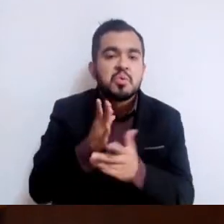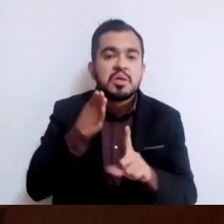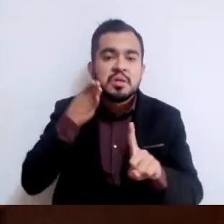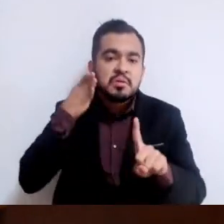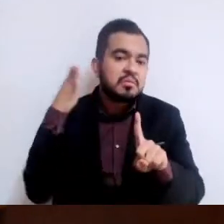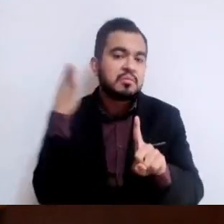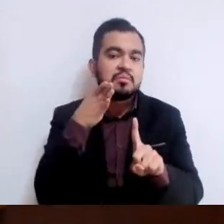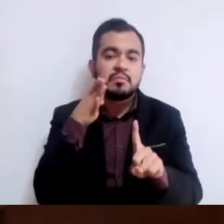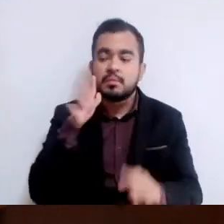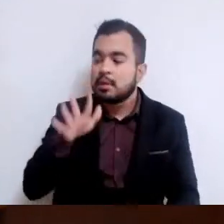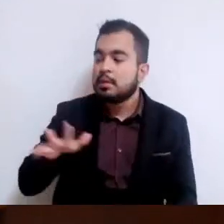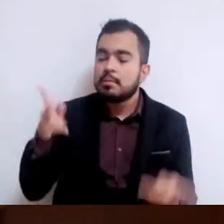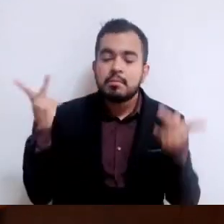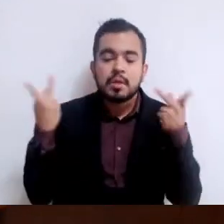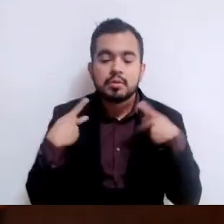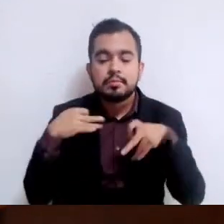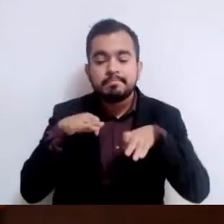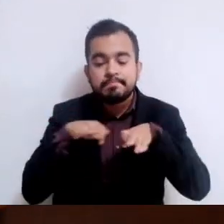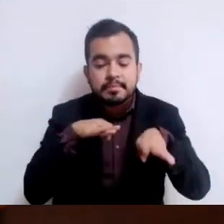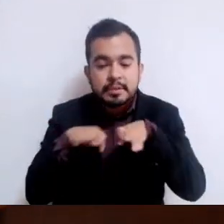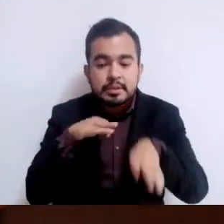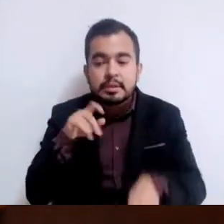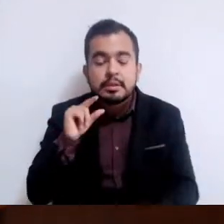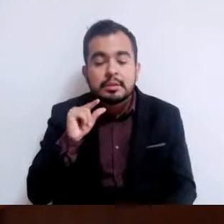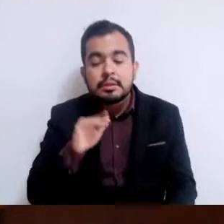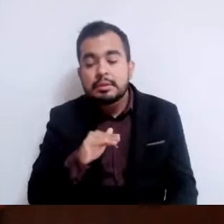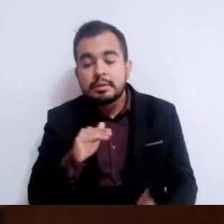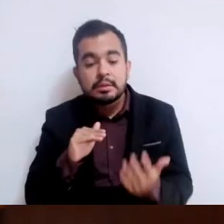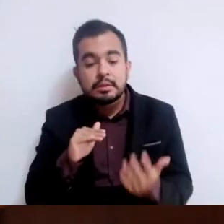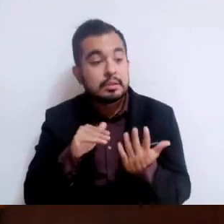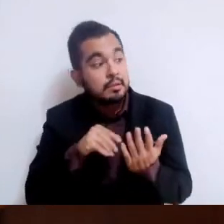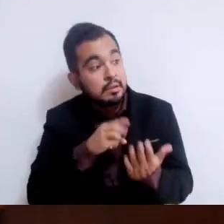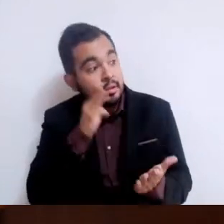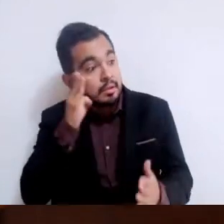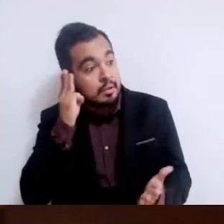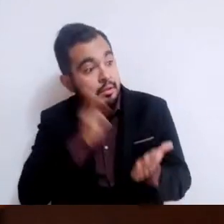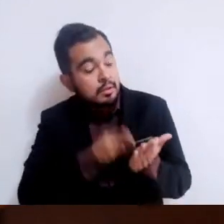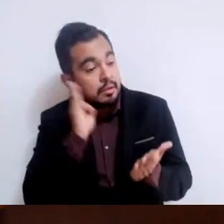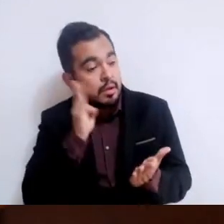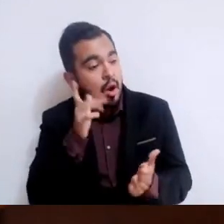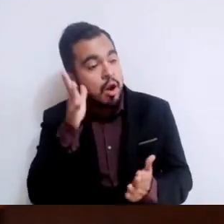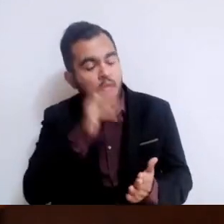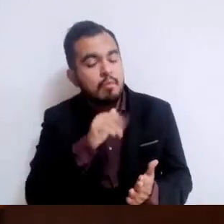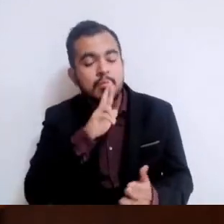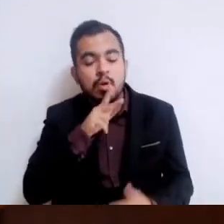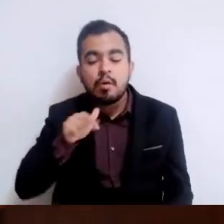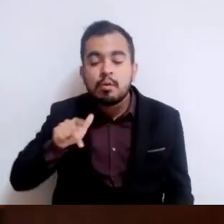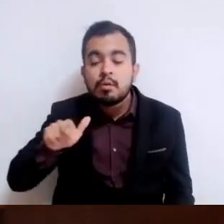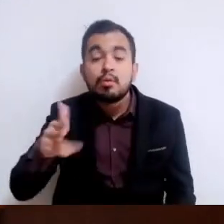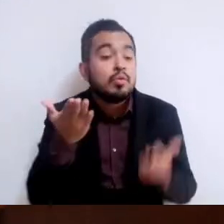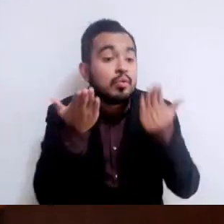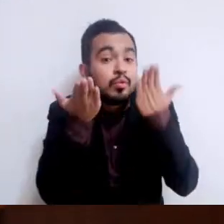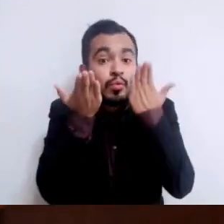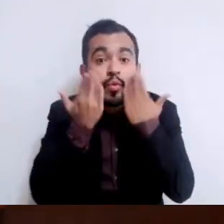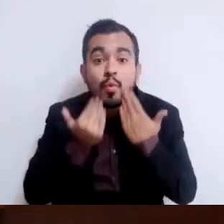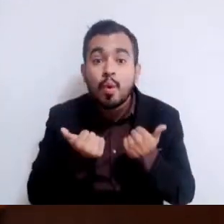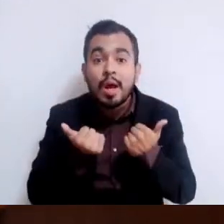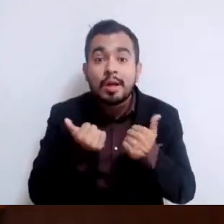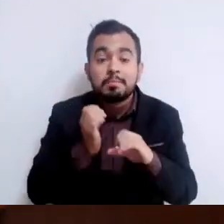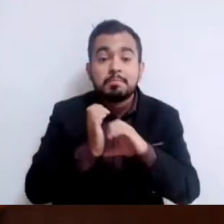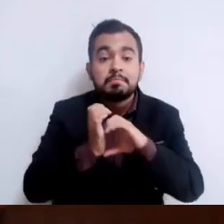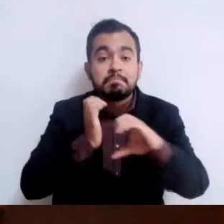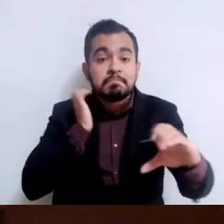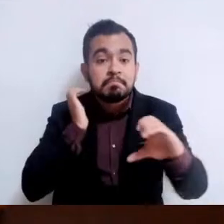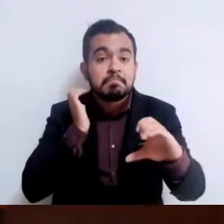los trabajadores arriesgándose caminando en un costado de la autopista porque no hay un transporte que avance en